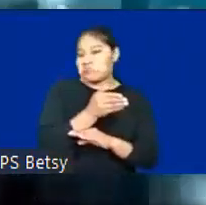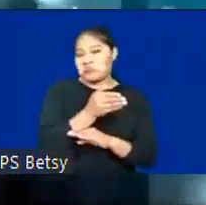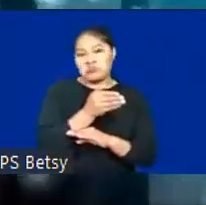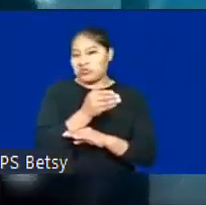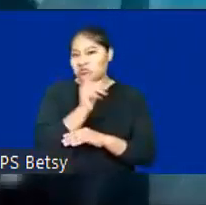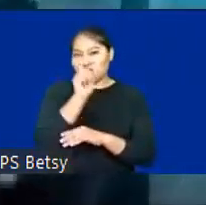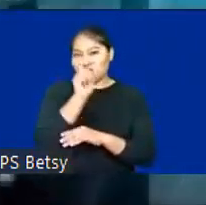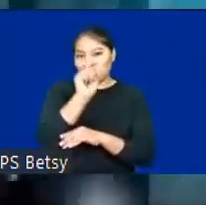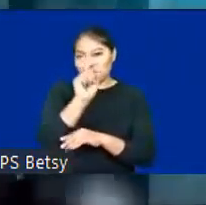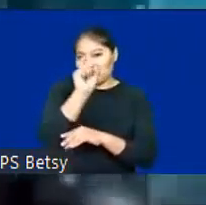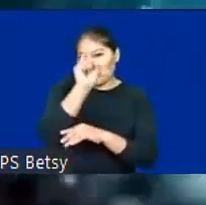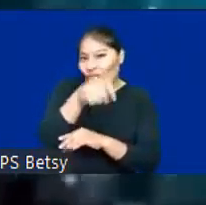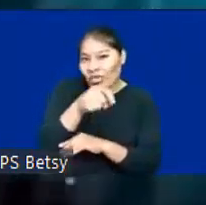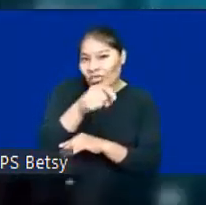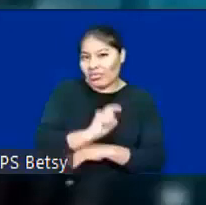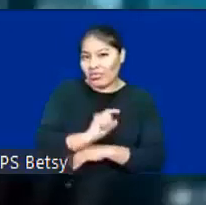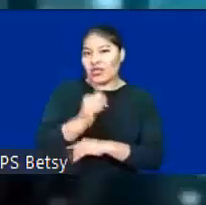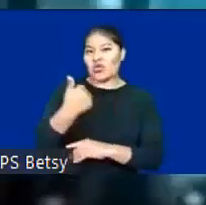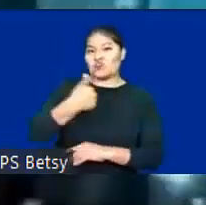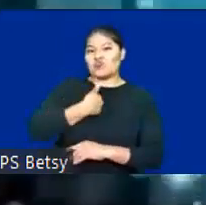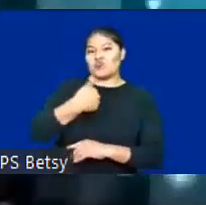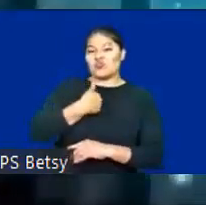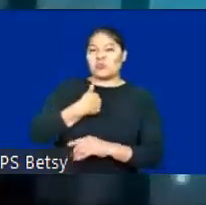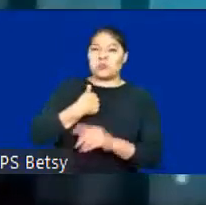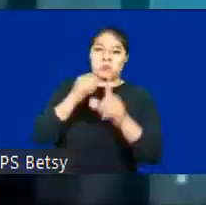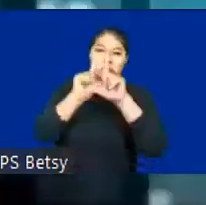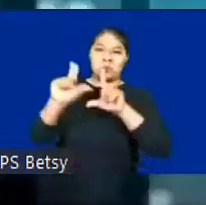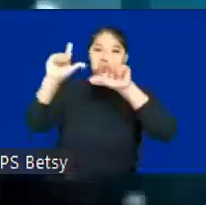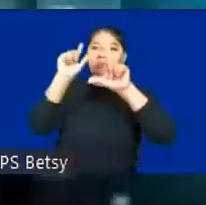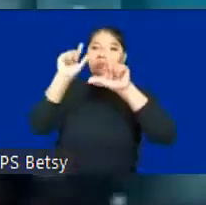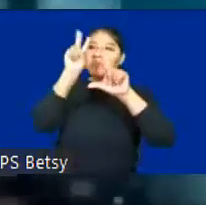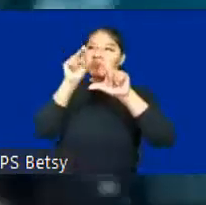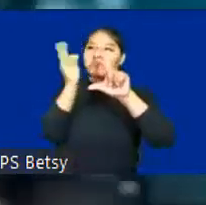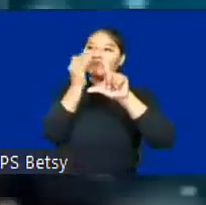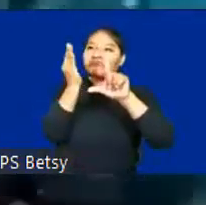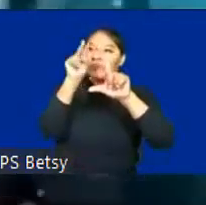¿no? Es un servicio importante que